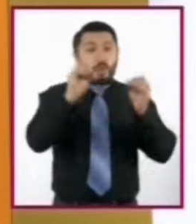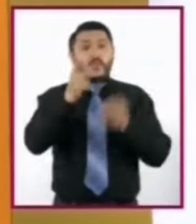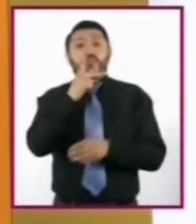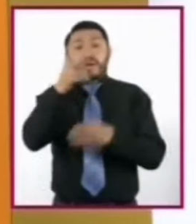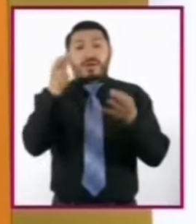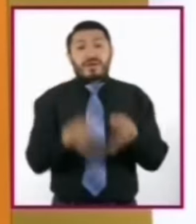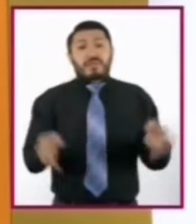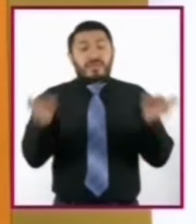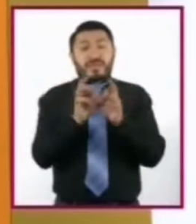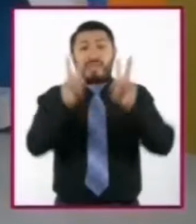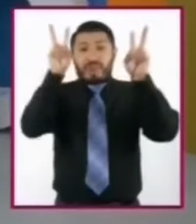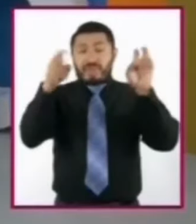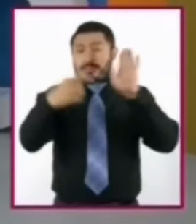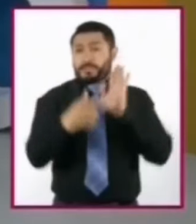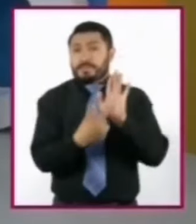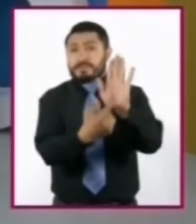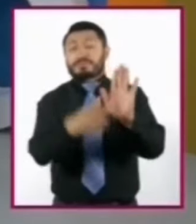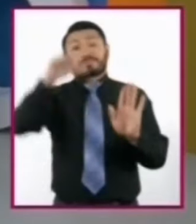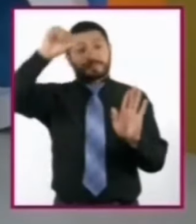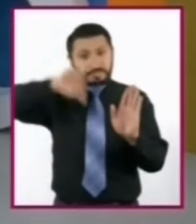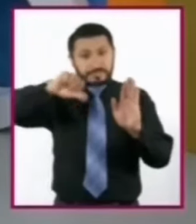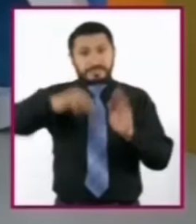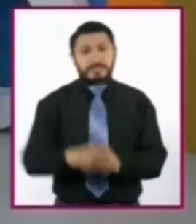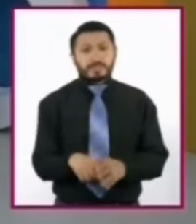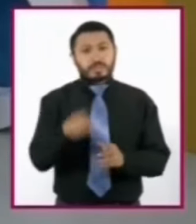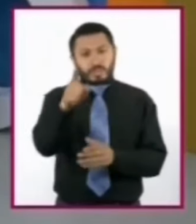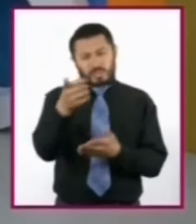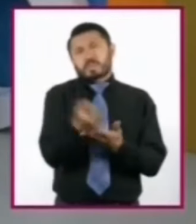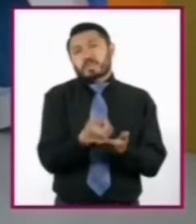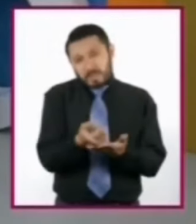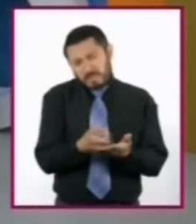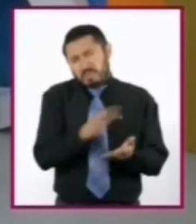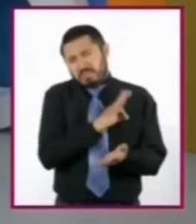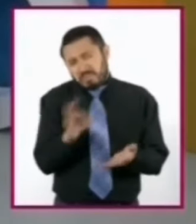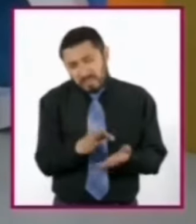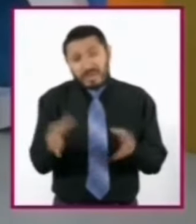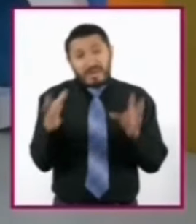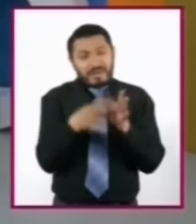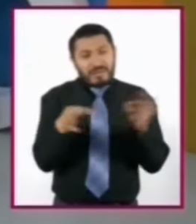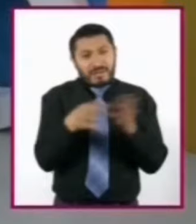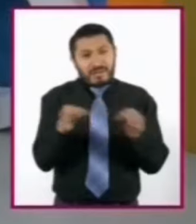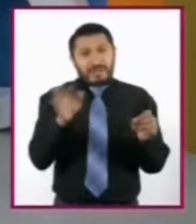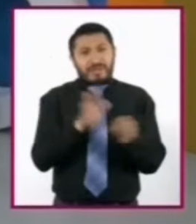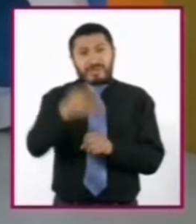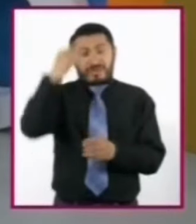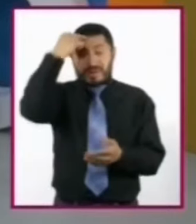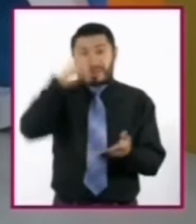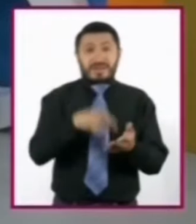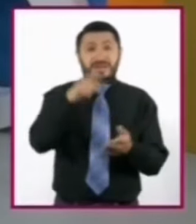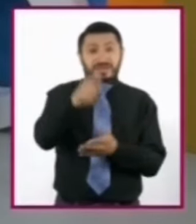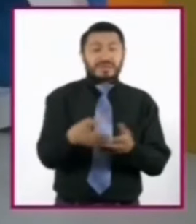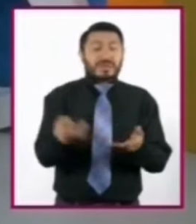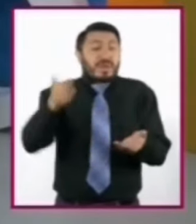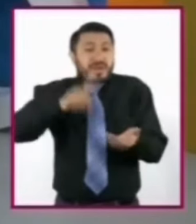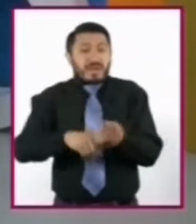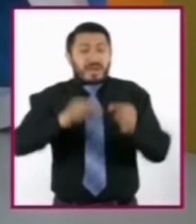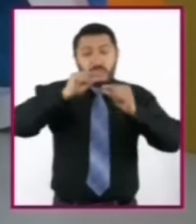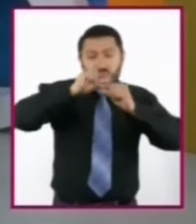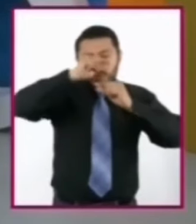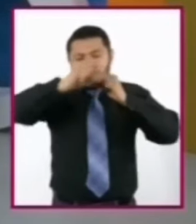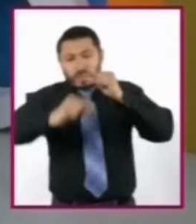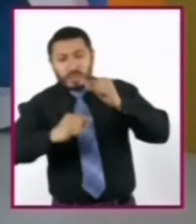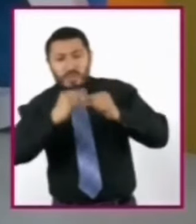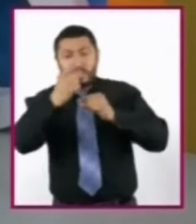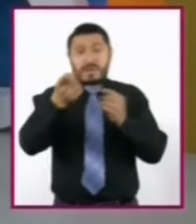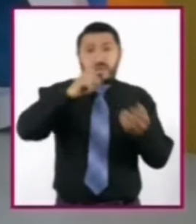del tema expuesto. Pueden realizar un dibujo explicando cómo piensan que se encuentran las partículas en algún objeto de